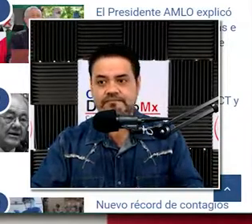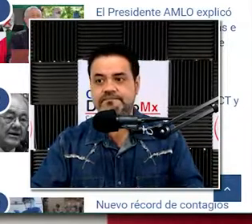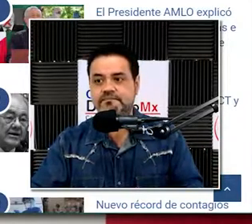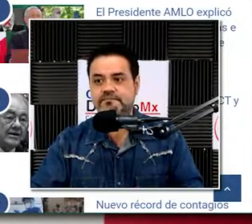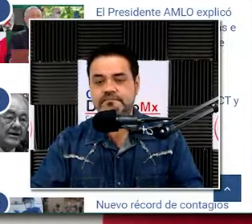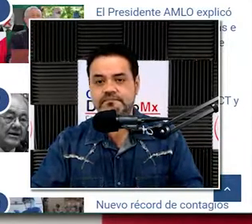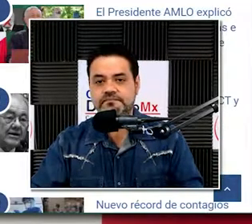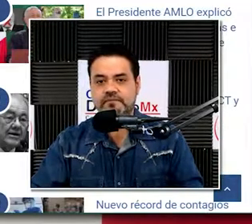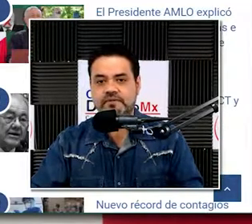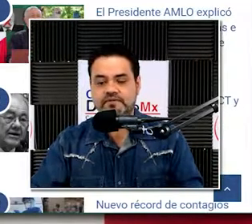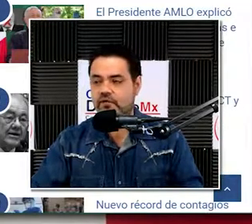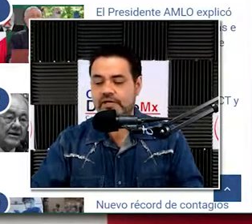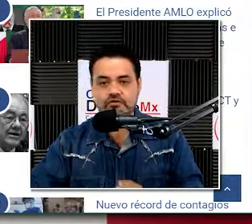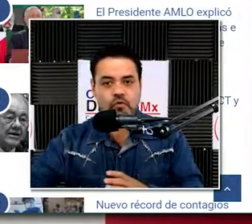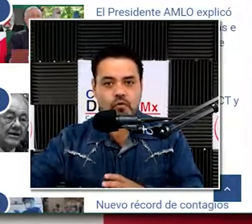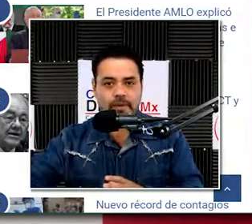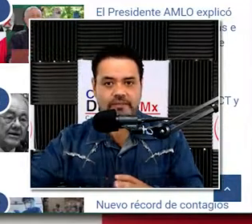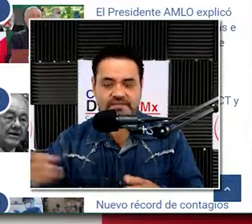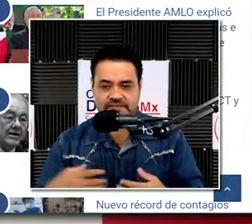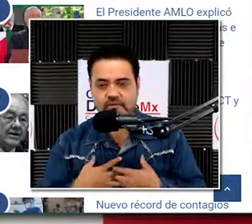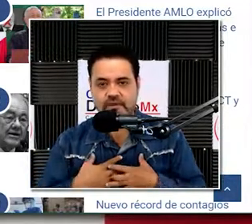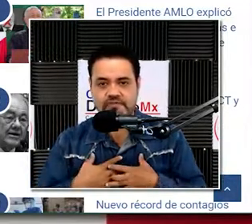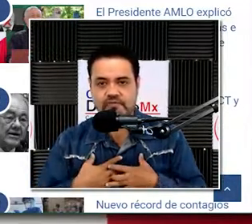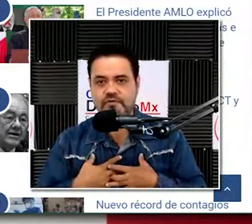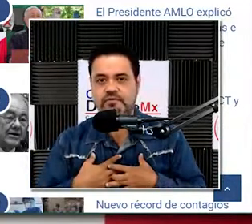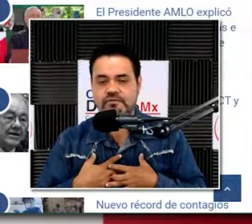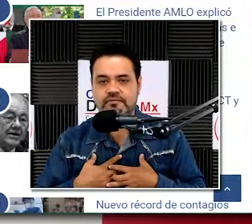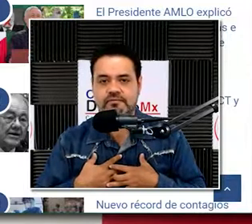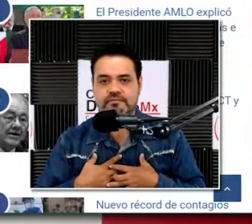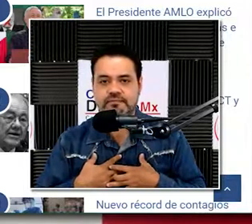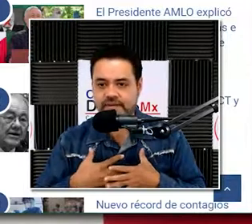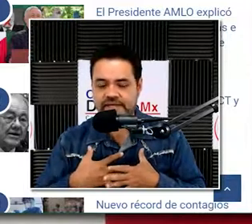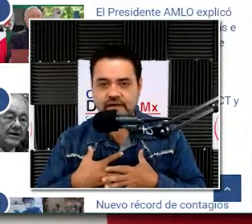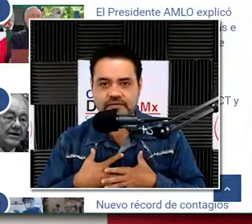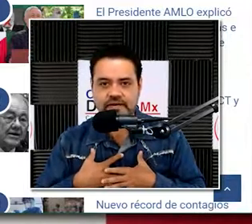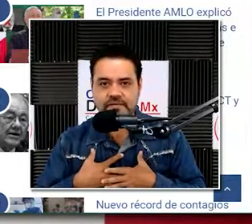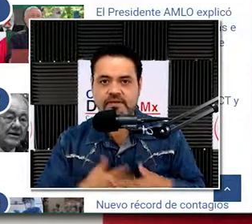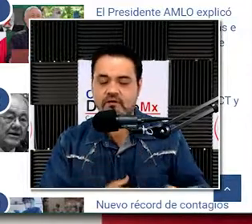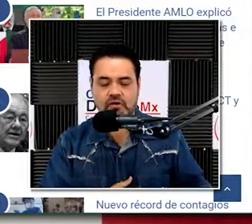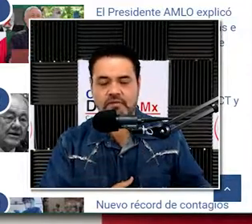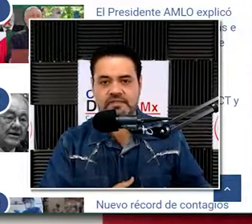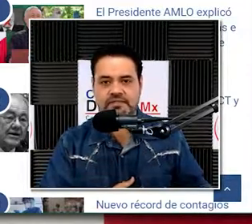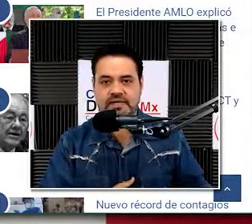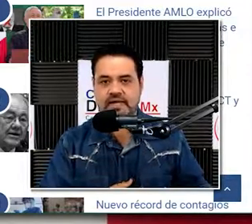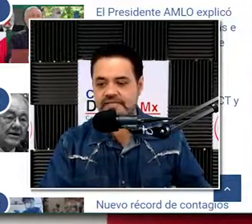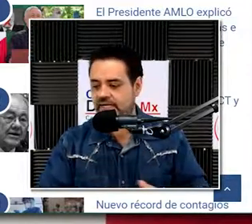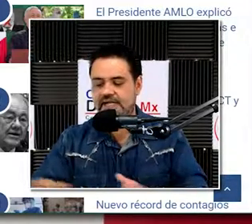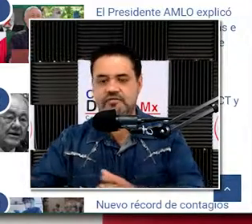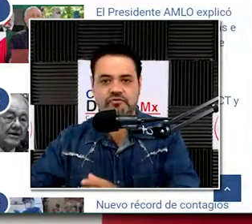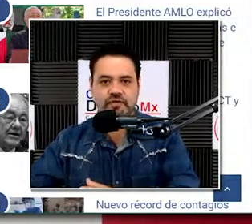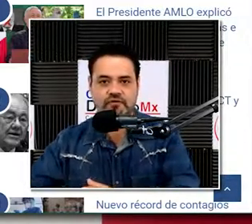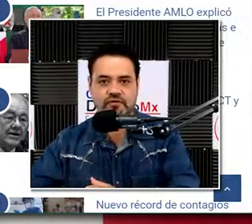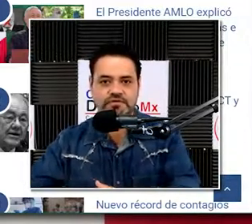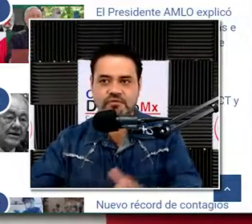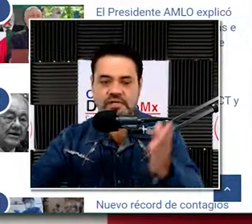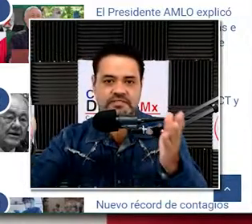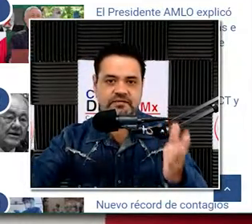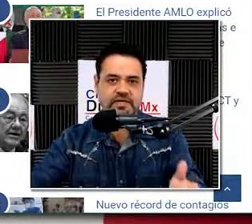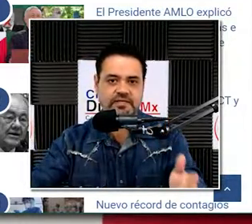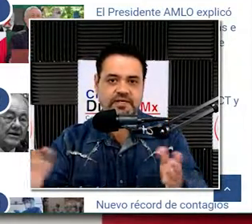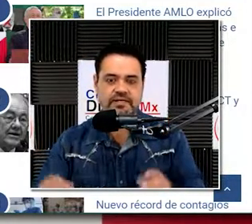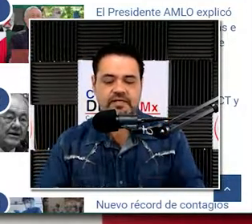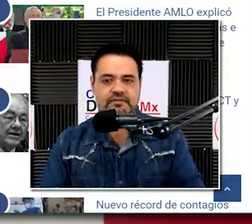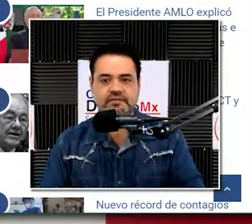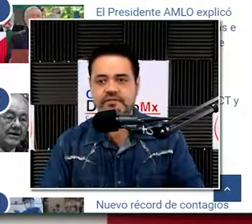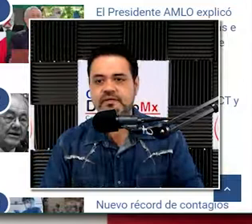familia. Entonces dijo, ya no son culpables, el culpable soy yo. Vayan contra mí, no me metan a la cárcel. Les doy toda la información y les digo